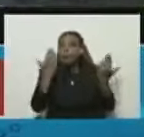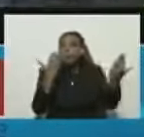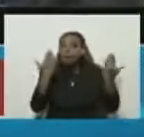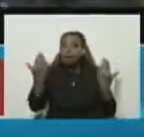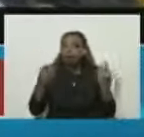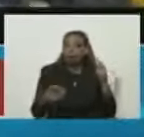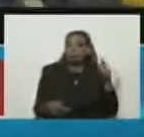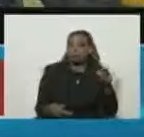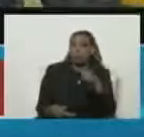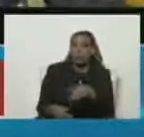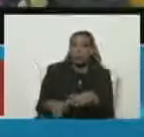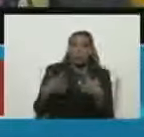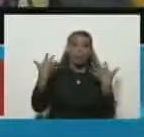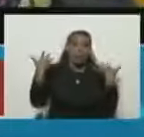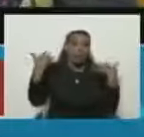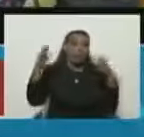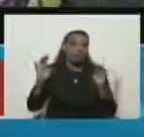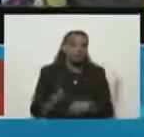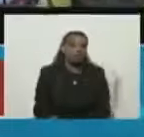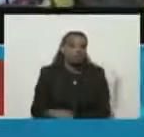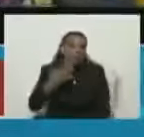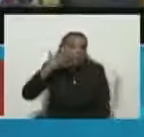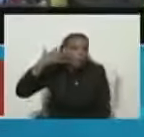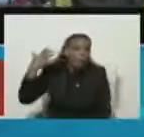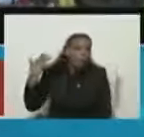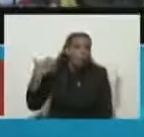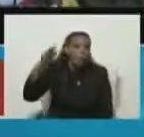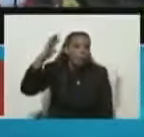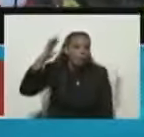dirían que Molleja.